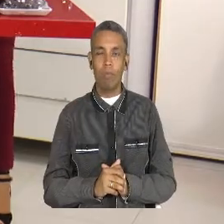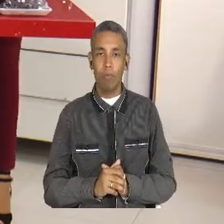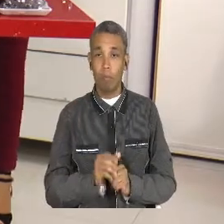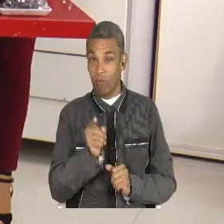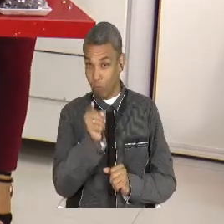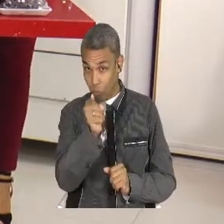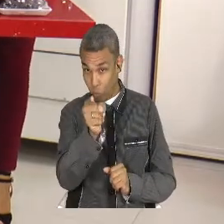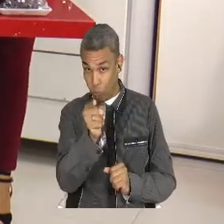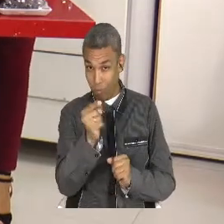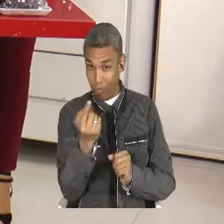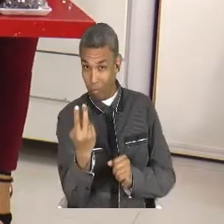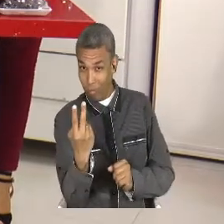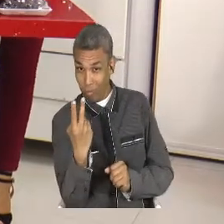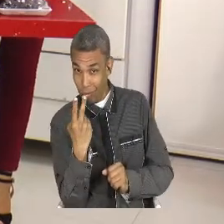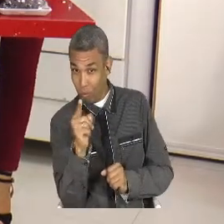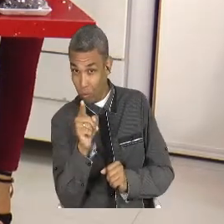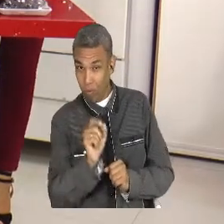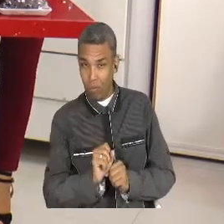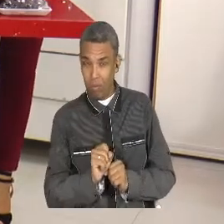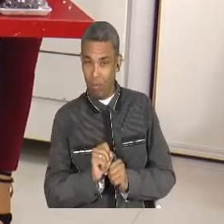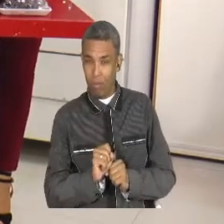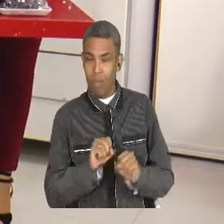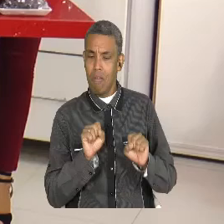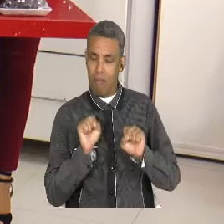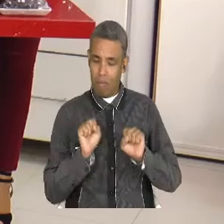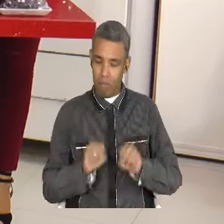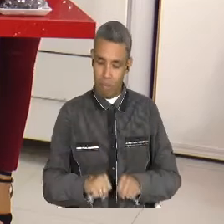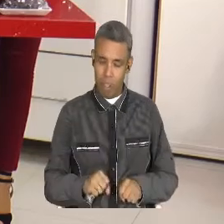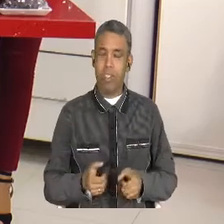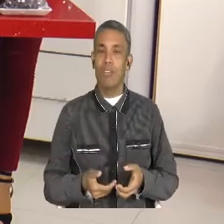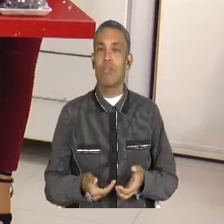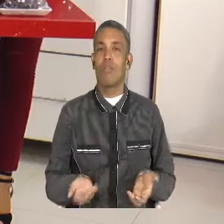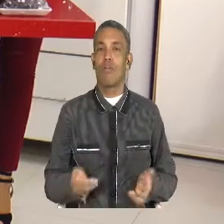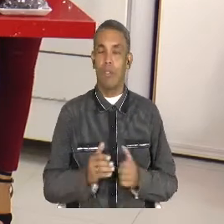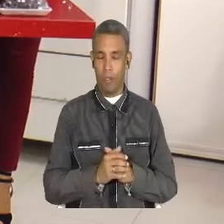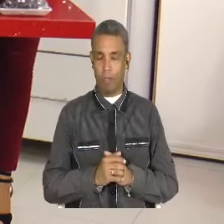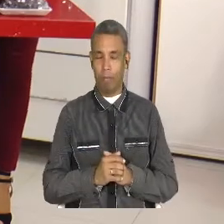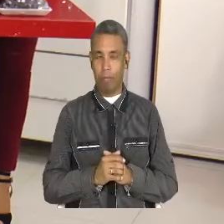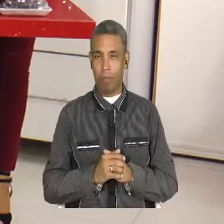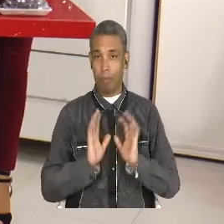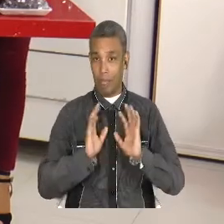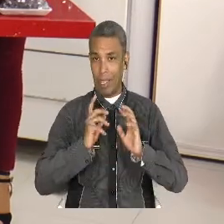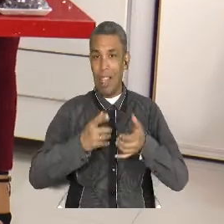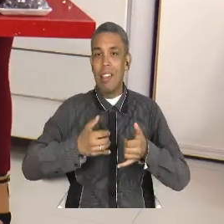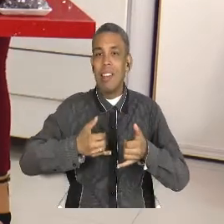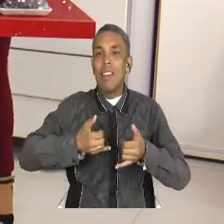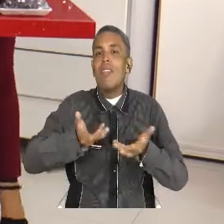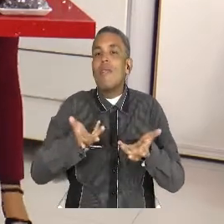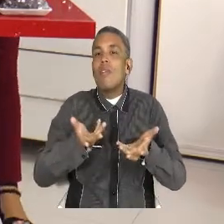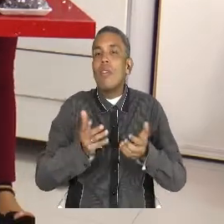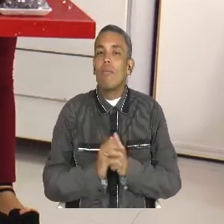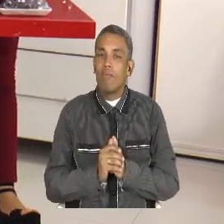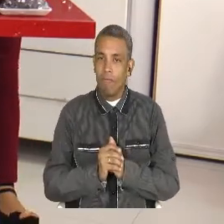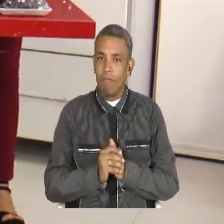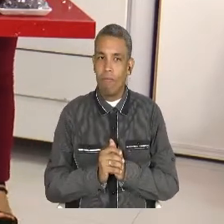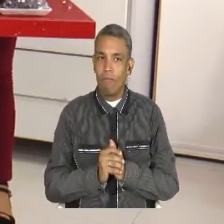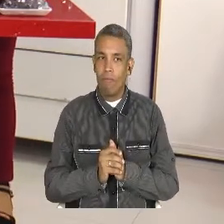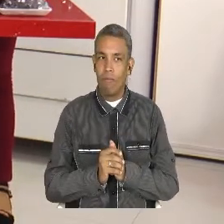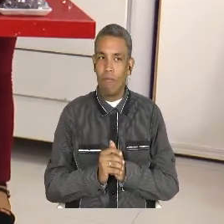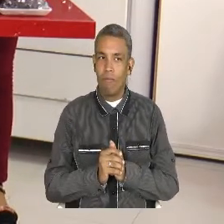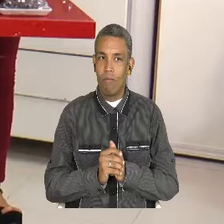viendo en estos momentos, que en estos momentos están conectaditos con nosotros en este su programa Pedir de Boca, pues bueno, lo que tienen que hacer es muy fácil, ir a través de